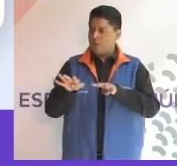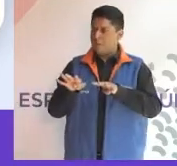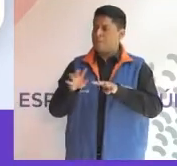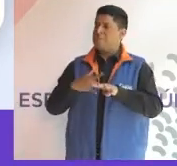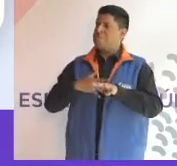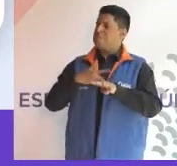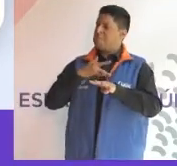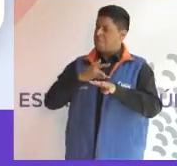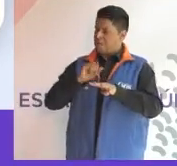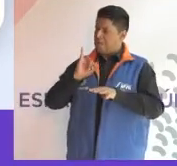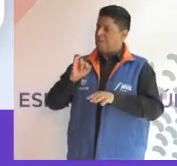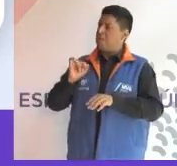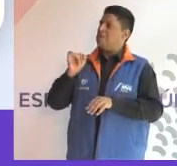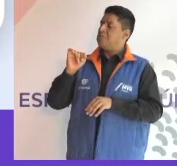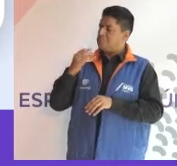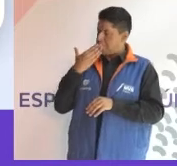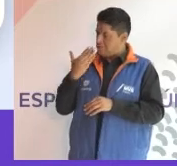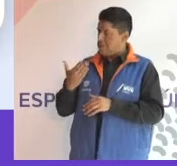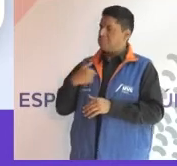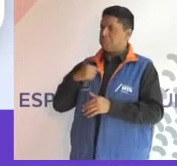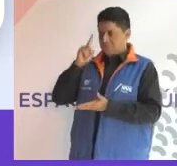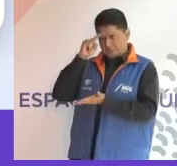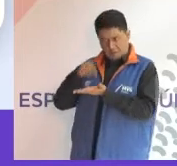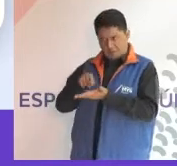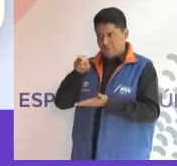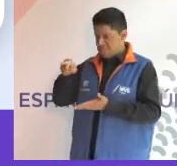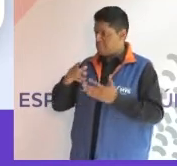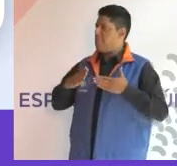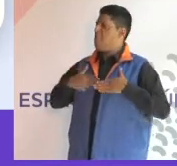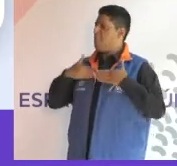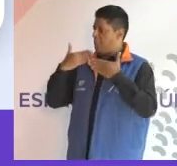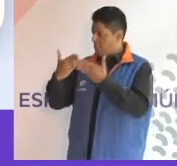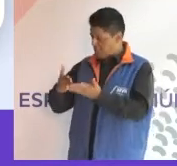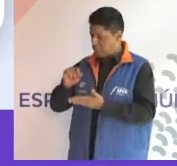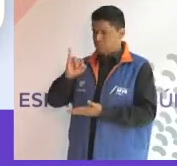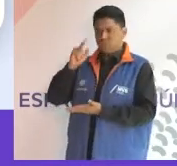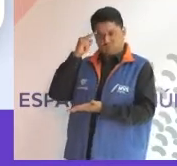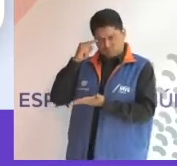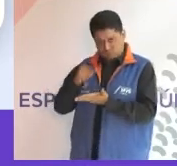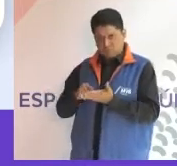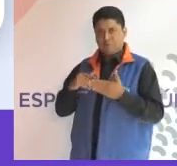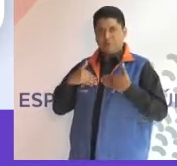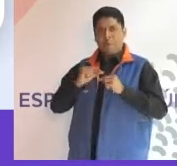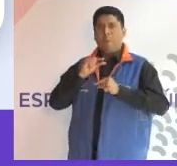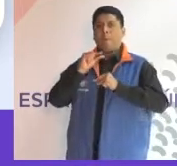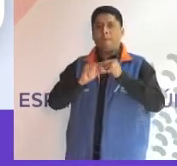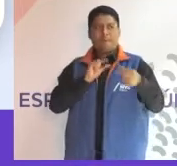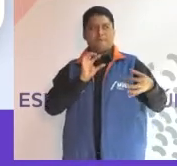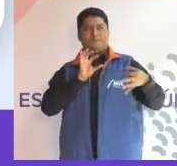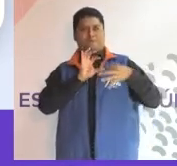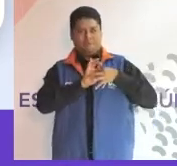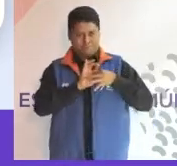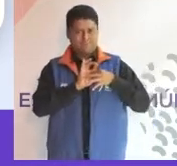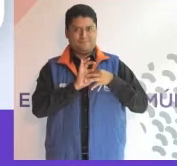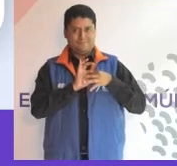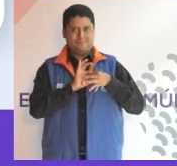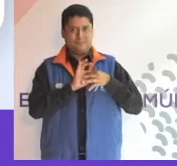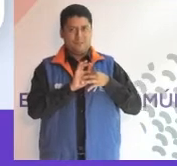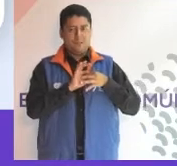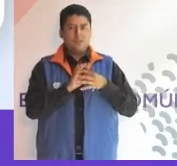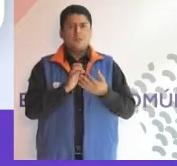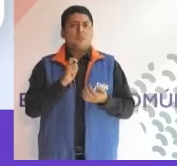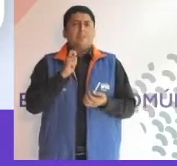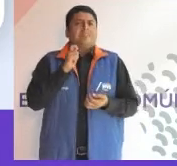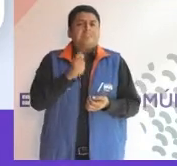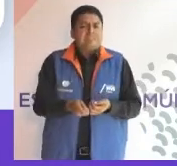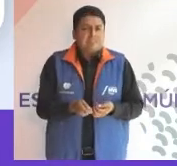la sociedad respecto a nosotros. Y no se trata únicamente, lo escuchaba en uno de los comentarios, no se trata solamente de